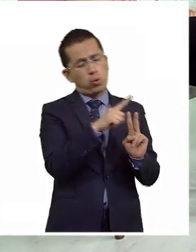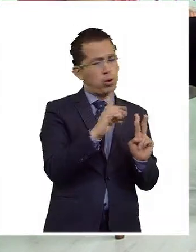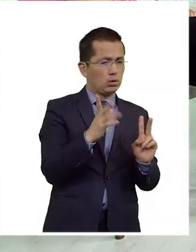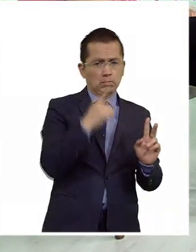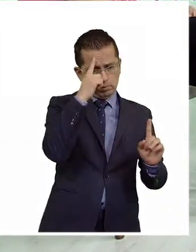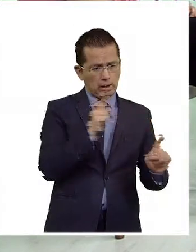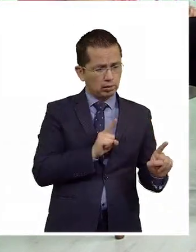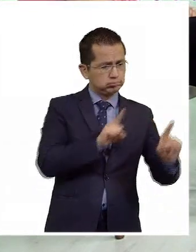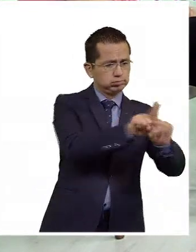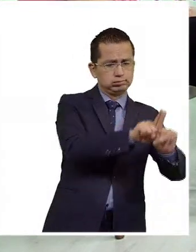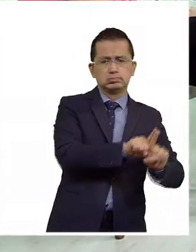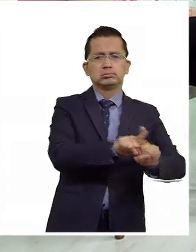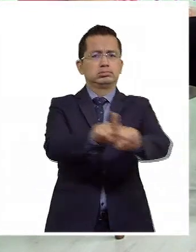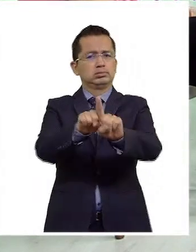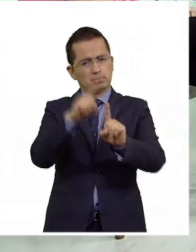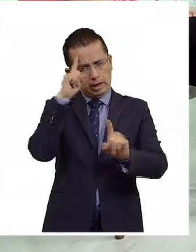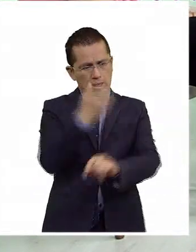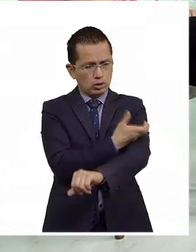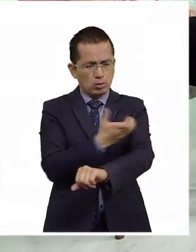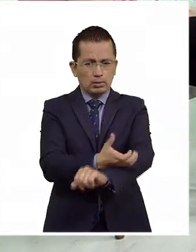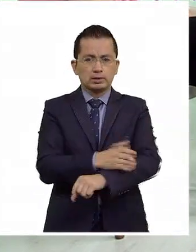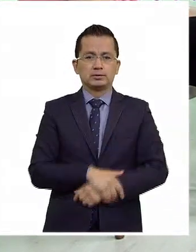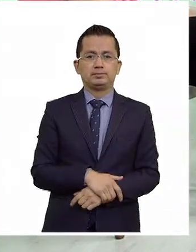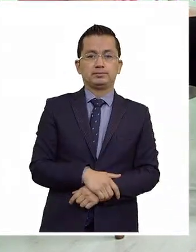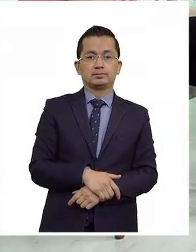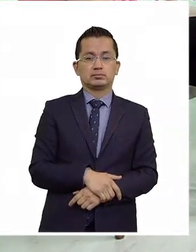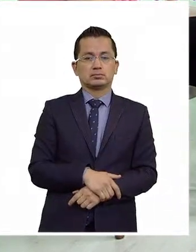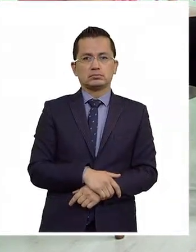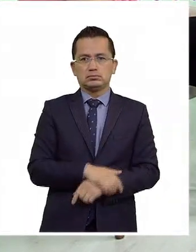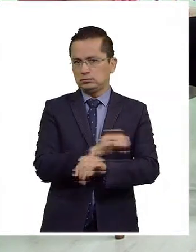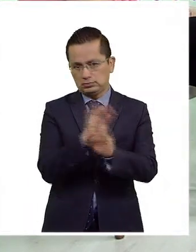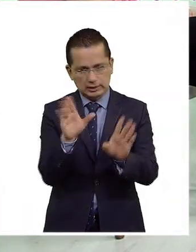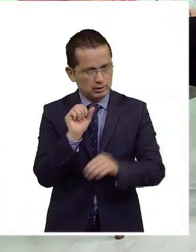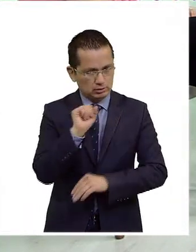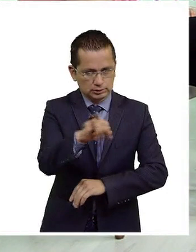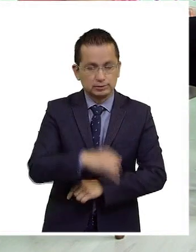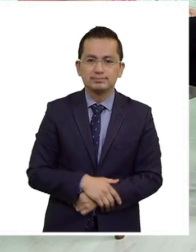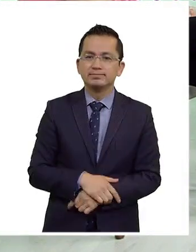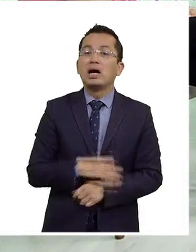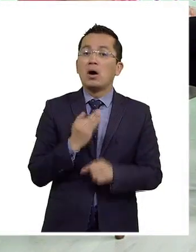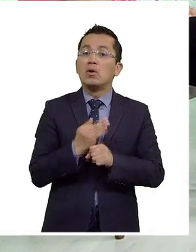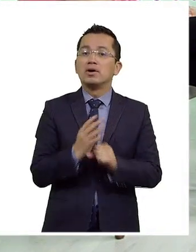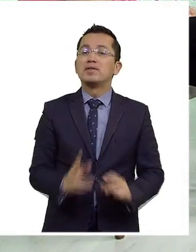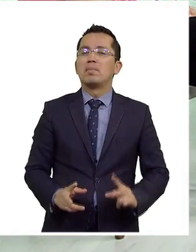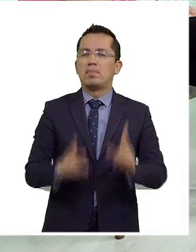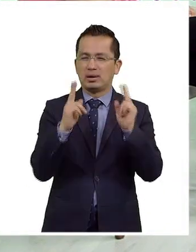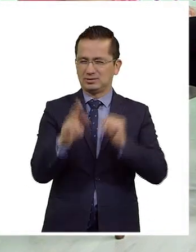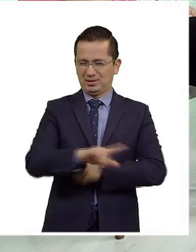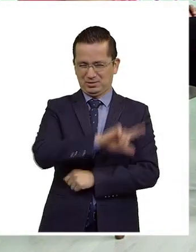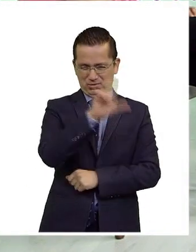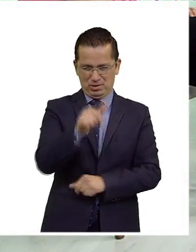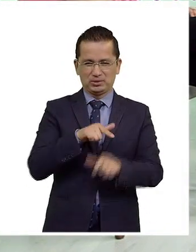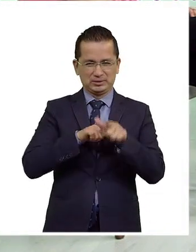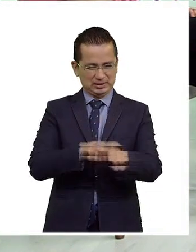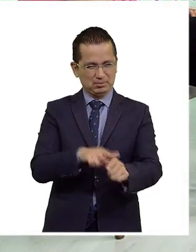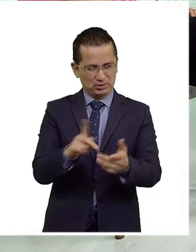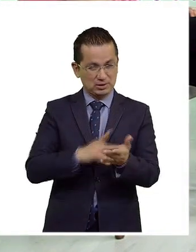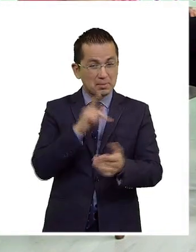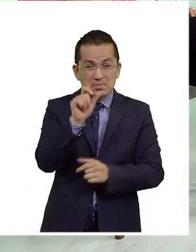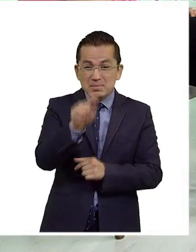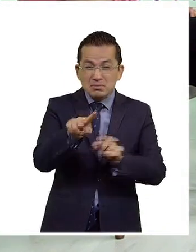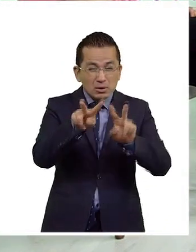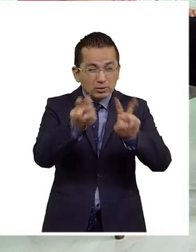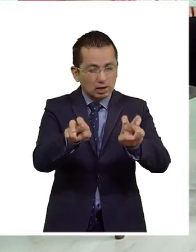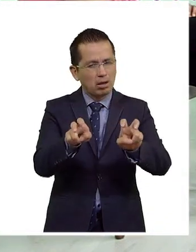dictamen en ese sentido. Por supuesto que sí. Sí. Sí, sí. Tenemos que hacer una pausa, pero ahorita seguimos hablando sobre esto y sobre todo los